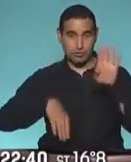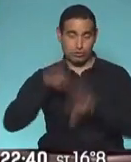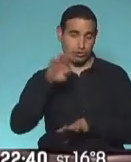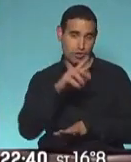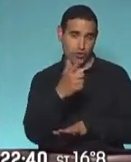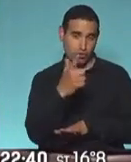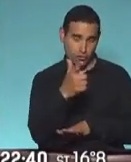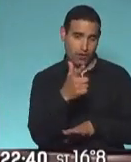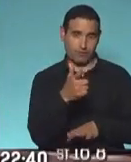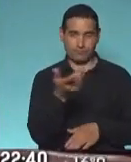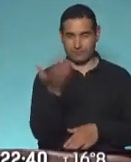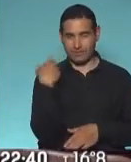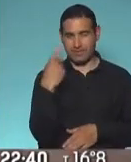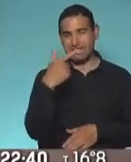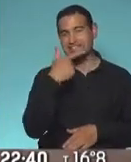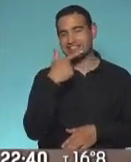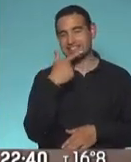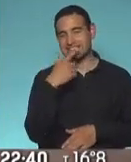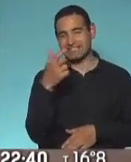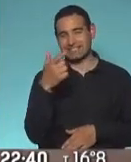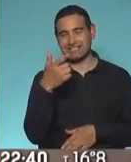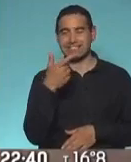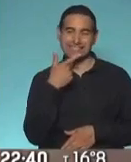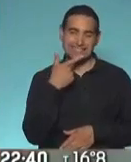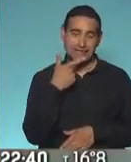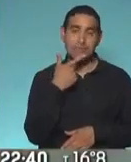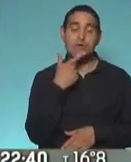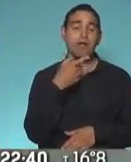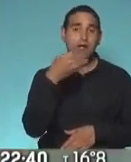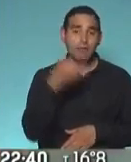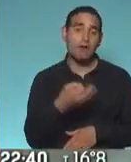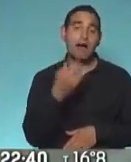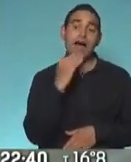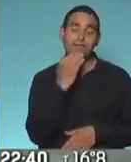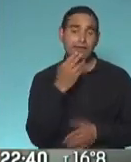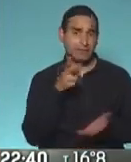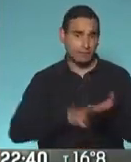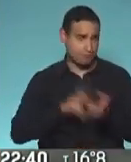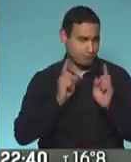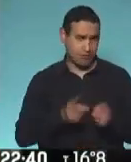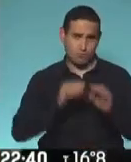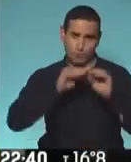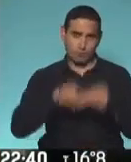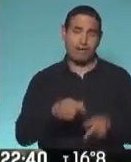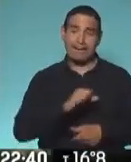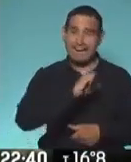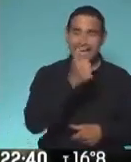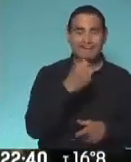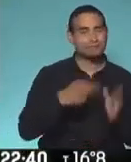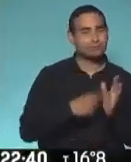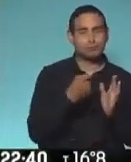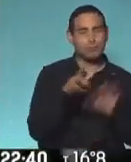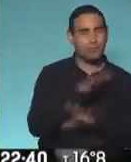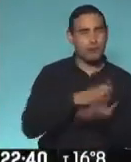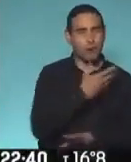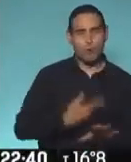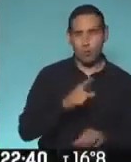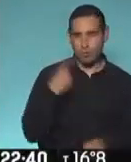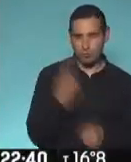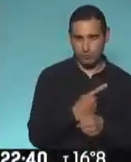en los comicios el pasado 17 de septiembre, repetición de los de abril, en los que también ganó pero no pudo formar gobierno.